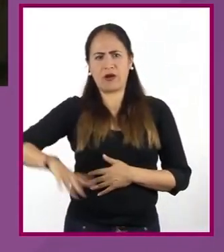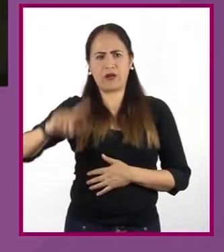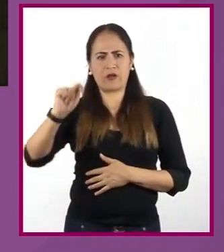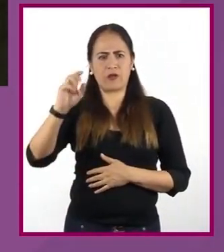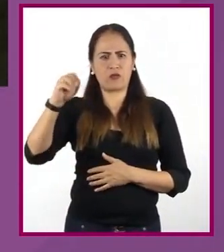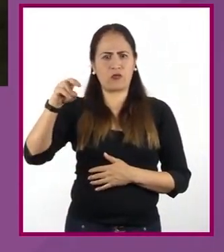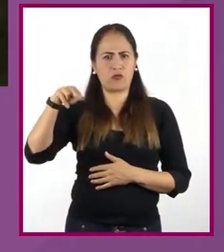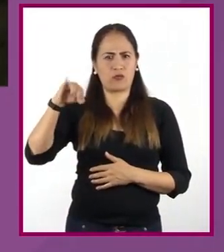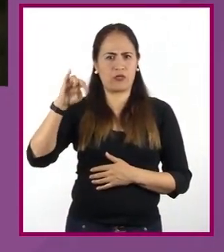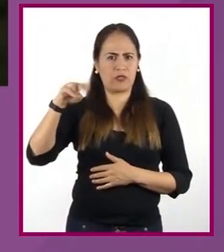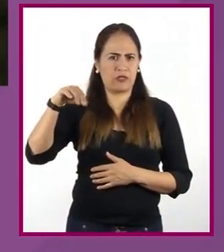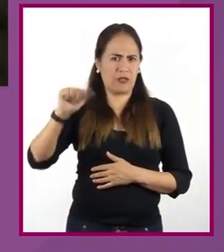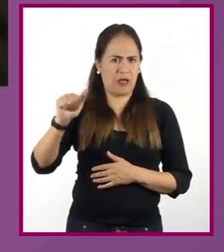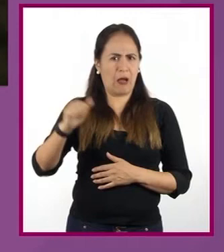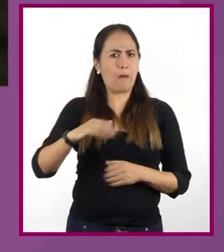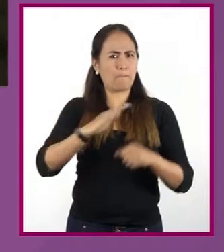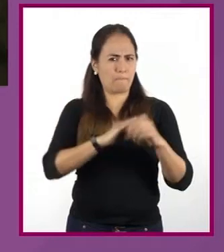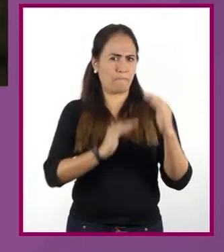1300 años.